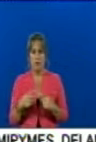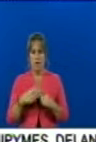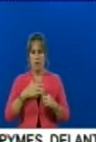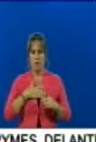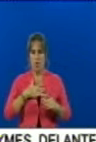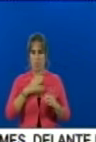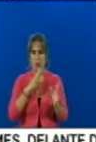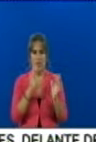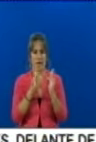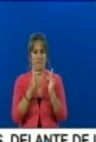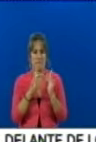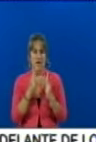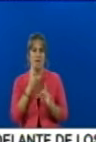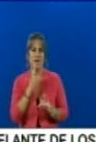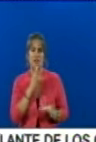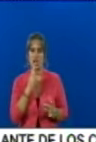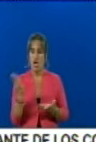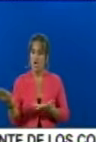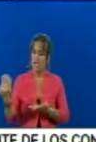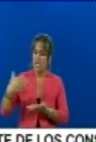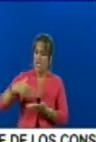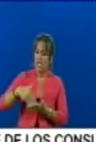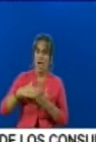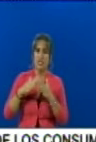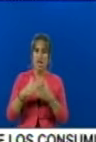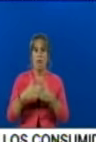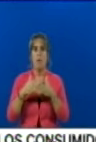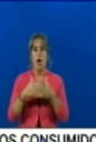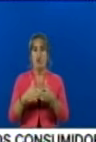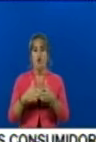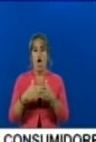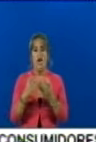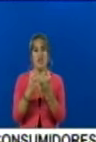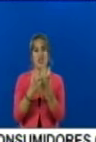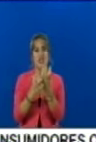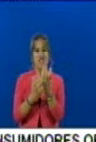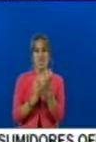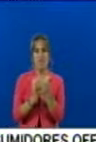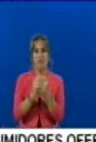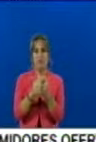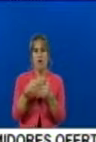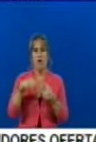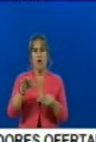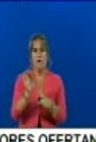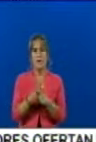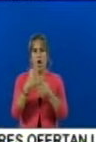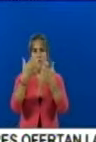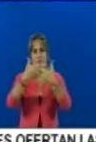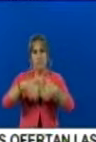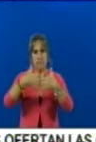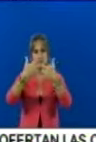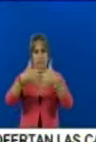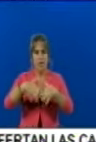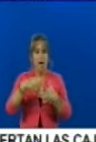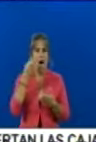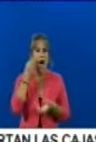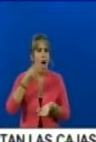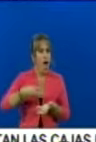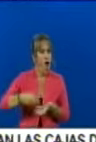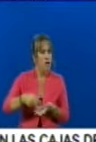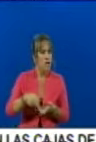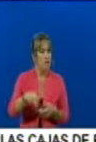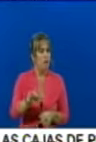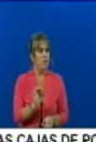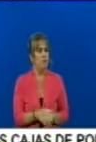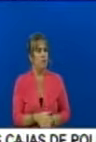redes sociales, el arribo de una motonave con trigo, que se empezó a operar con inmediatez, y a partir de ahí, bueno, ha